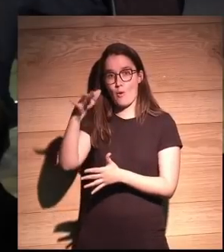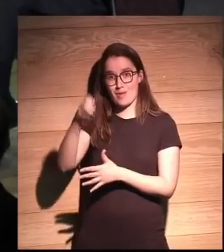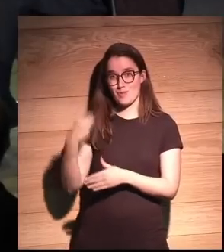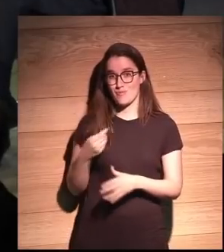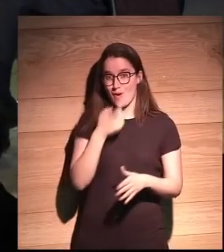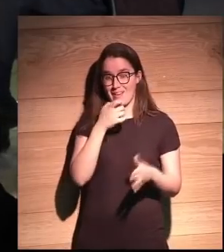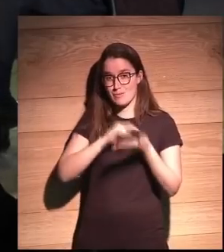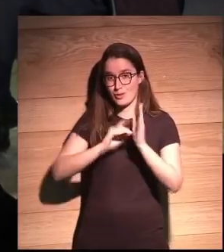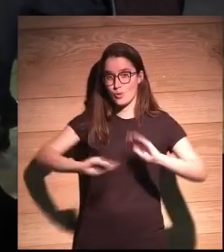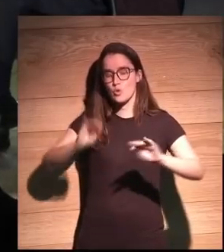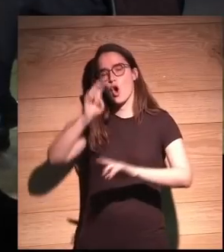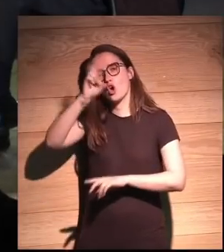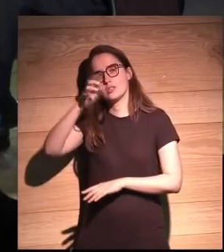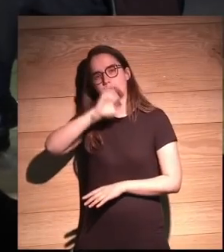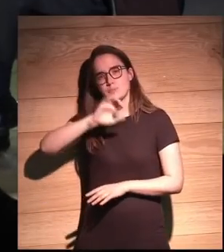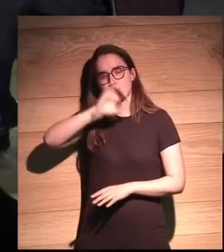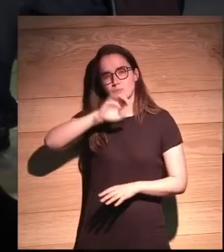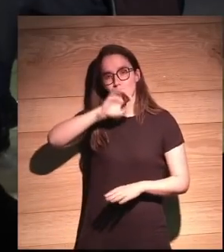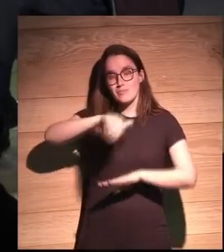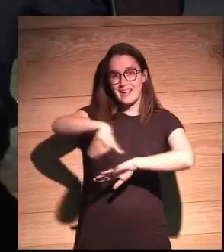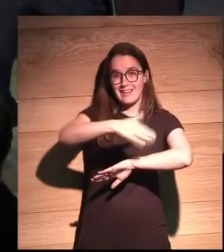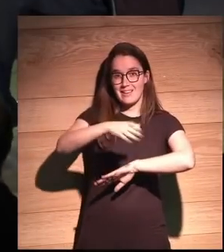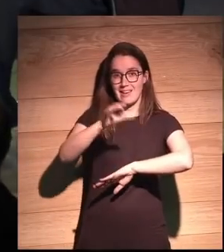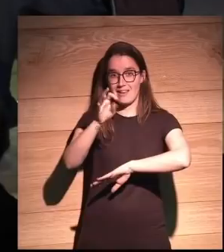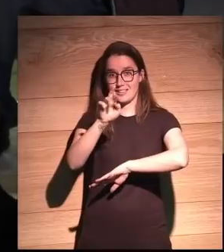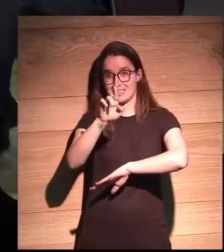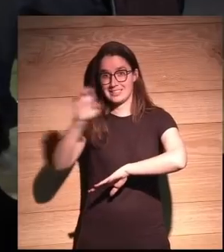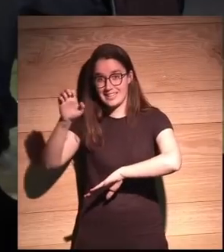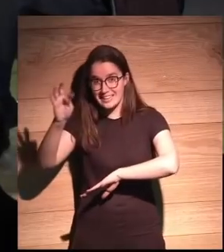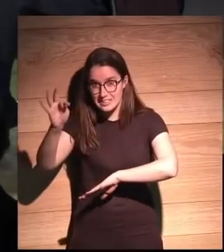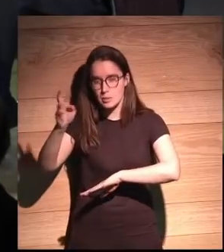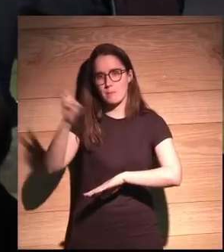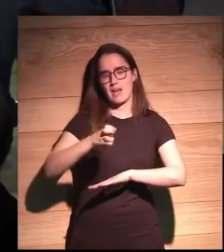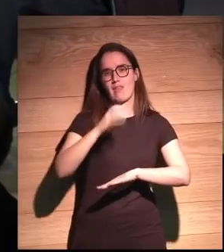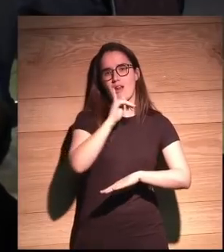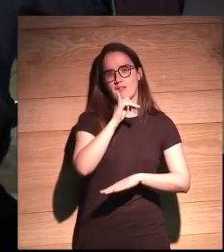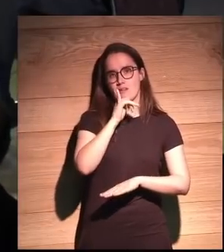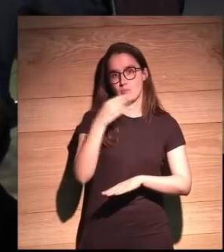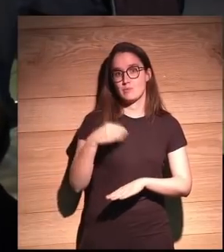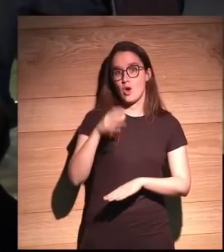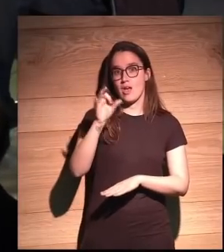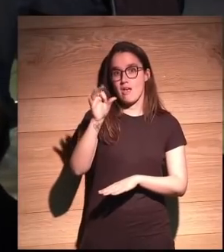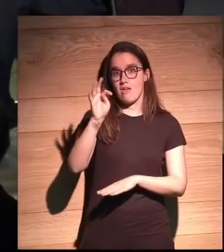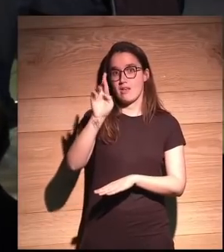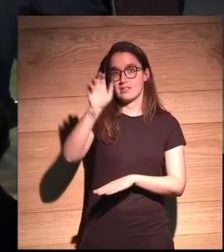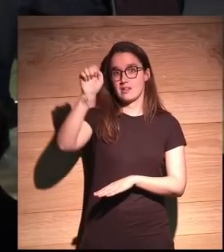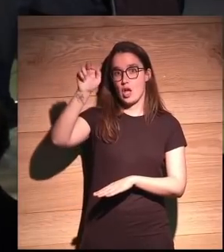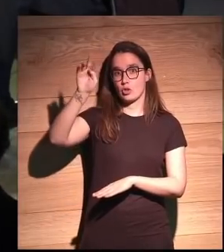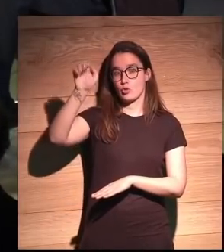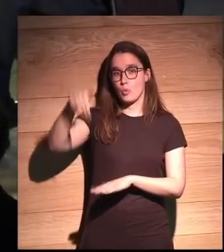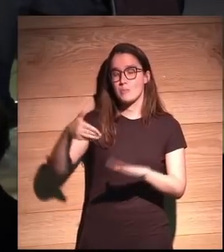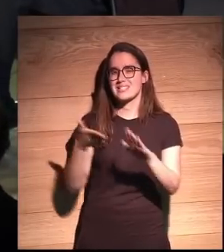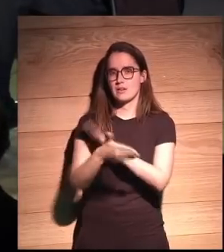increíble. Bueno, voy a decir otra curiosidad. Street viene del latín. ¿También? De stratum. Eso es. Que es calle, ¿no? Eso es.